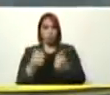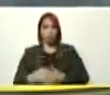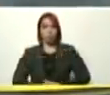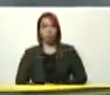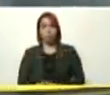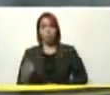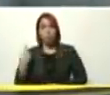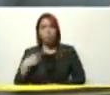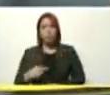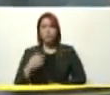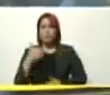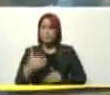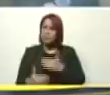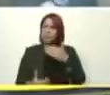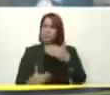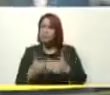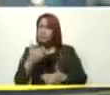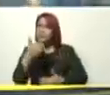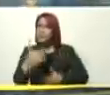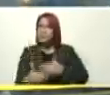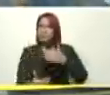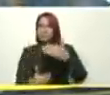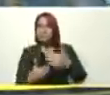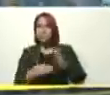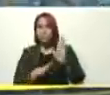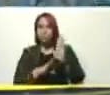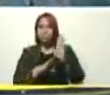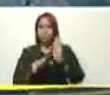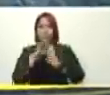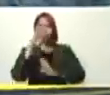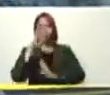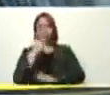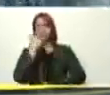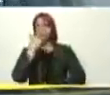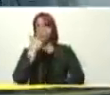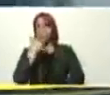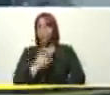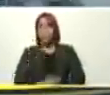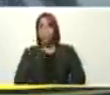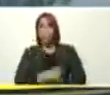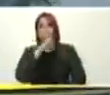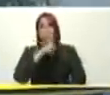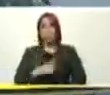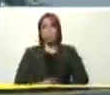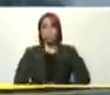Tuvimos varios años de decrecimiento casi catastrófico.